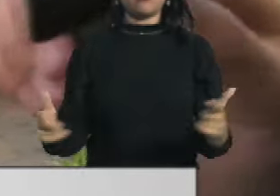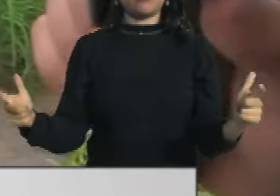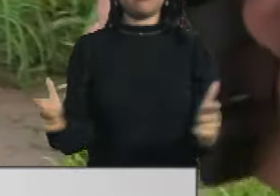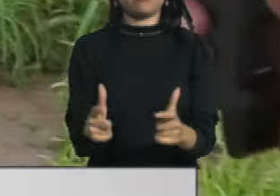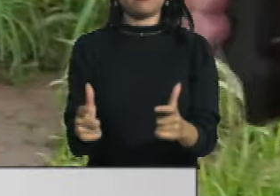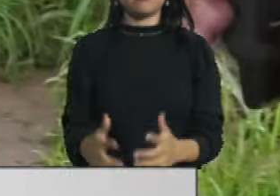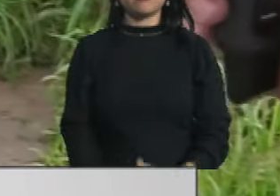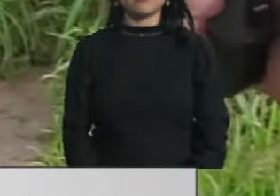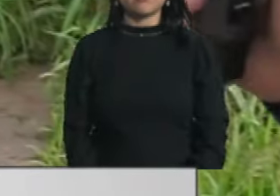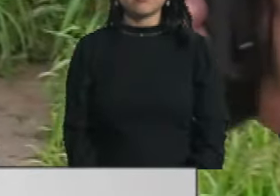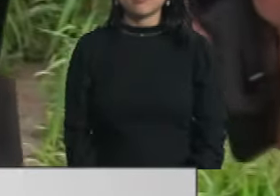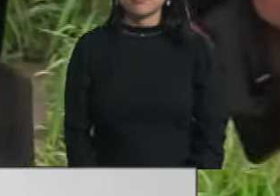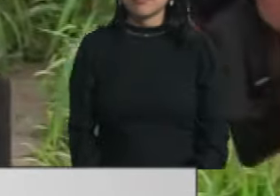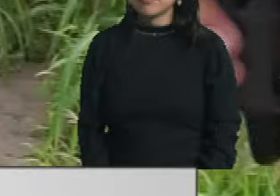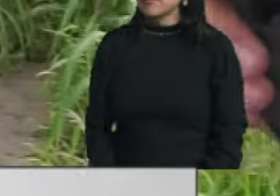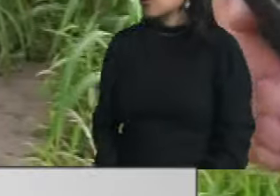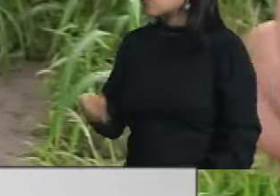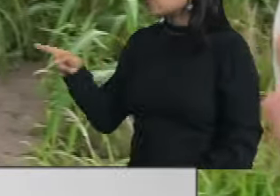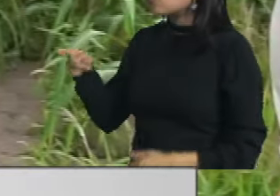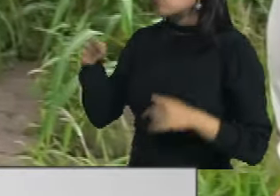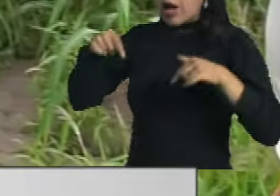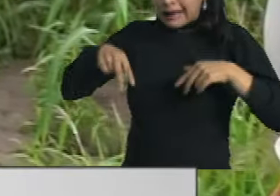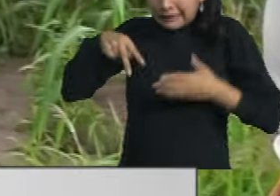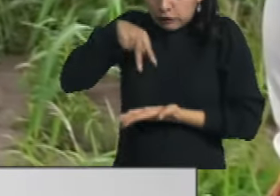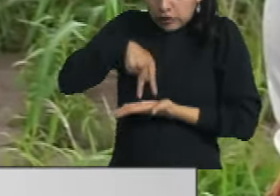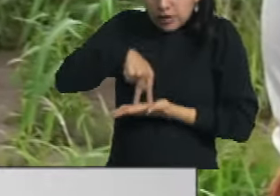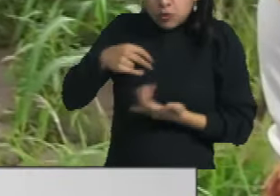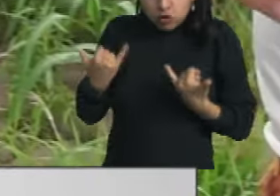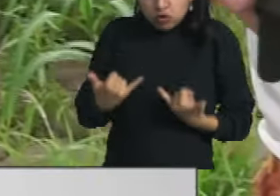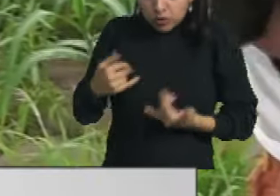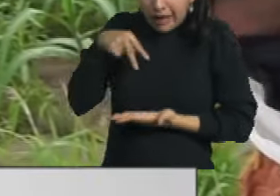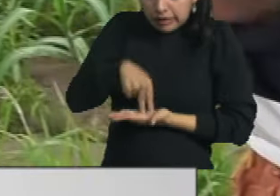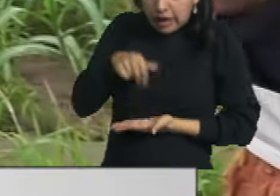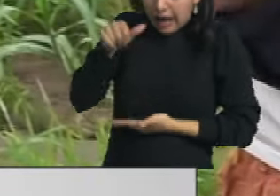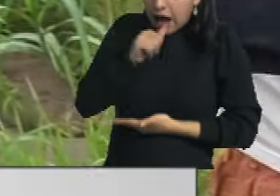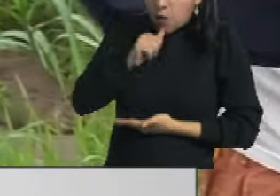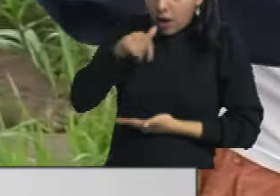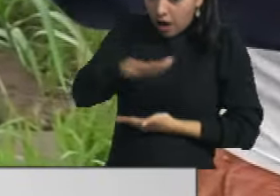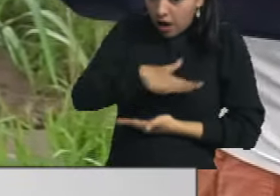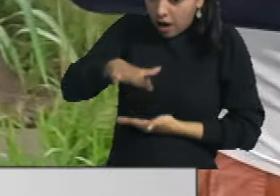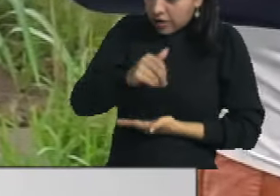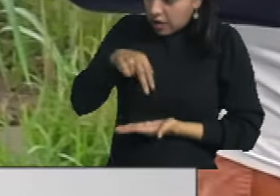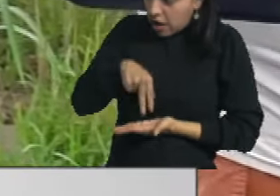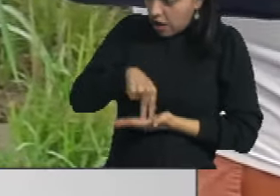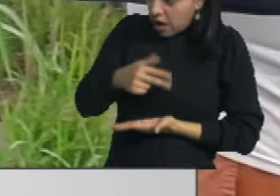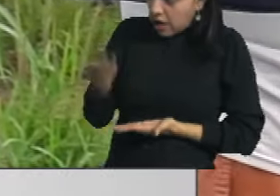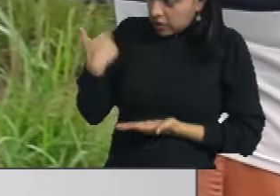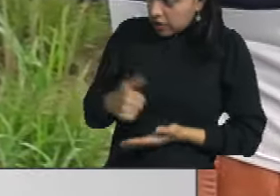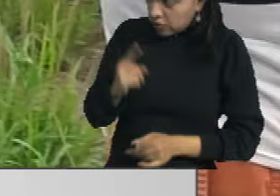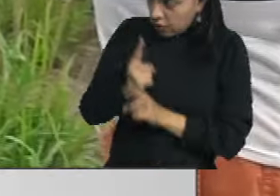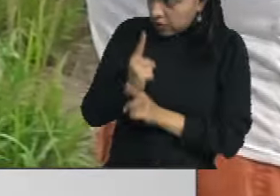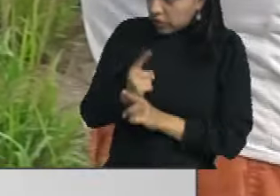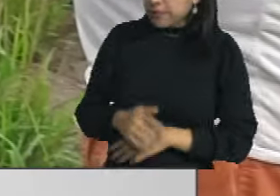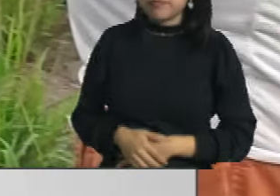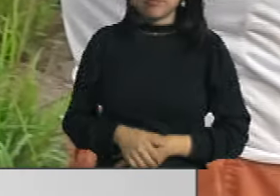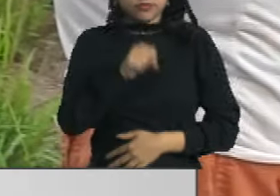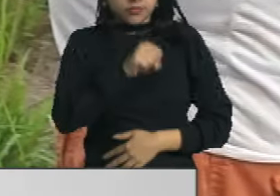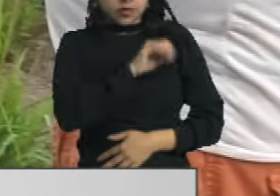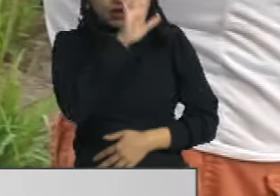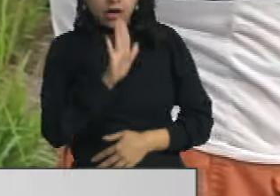Aquí, cuéntenle a todos los televidentes, aquí donde estamos parados, ¿había agua? ¿Cómo era? Cuéntenos antes cómo era. Sí, este era pura agua, era crecido el